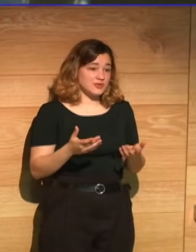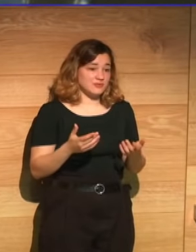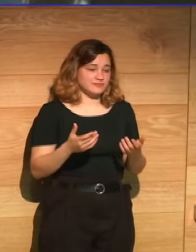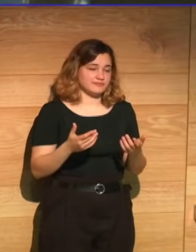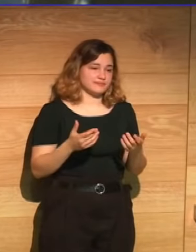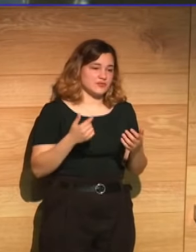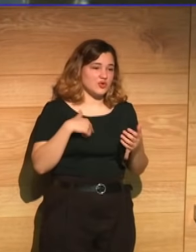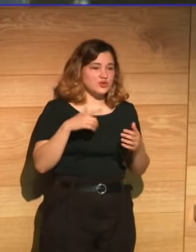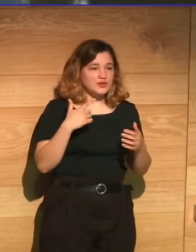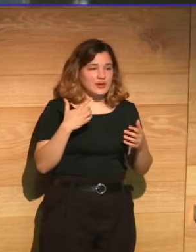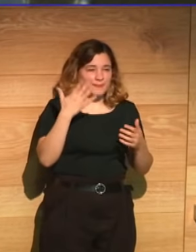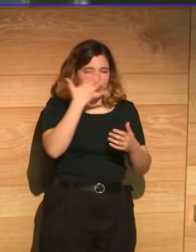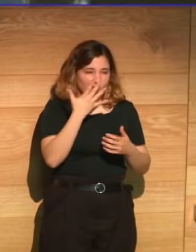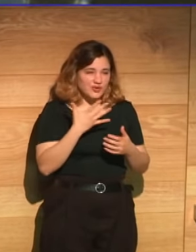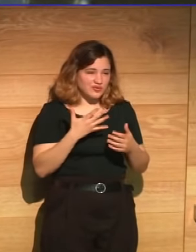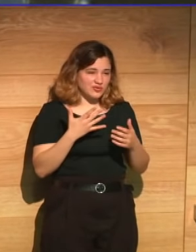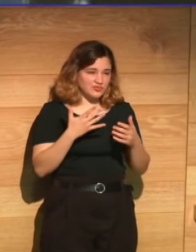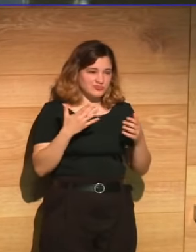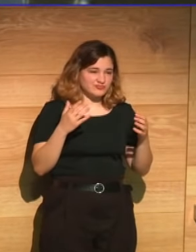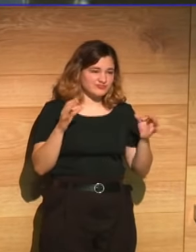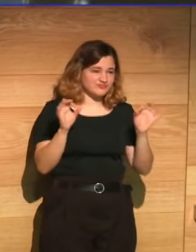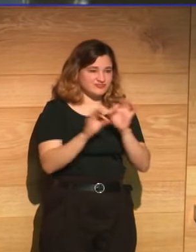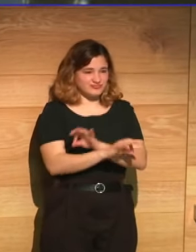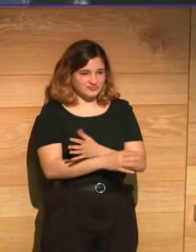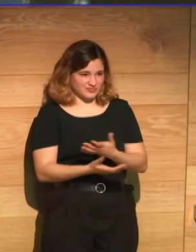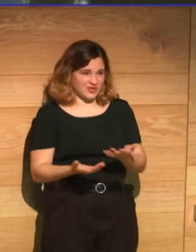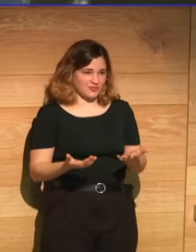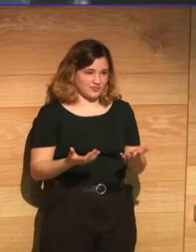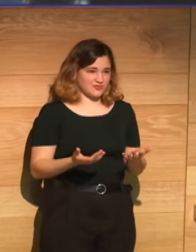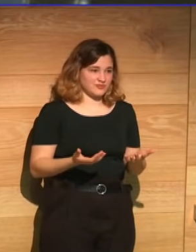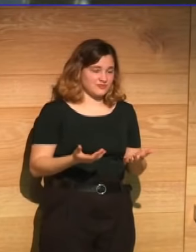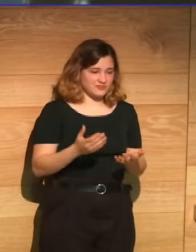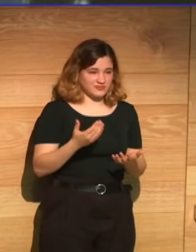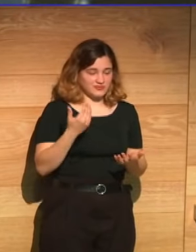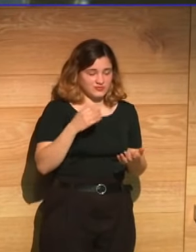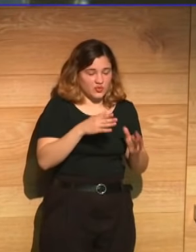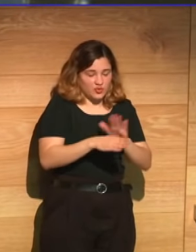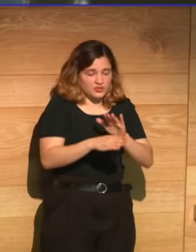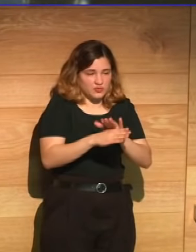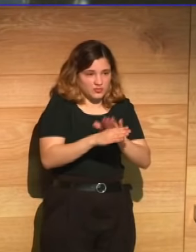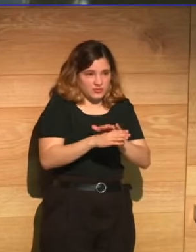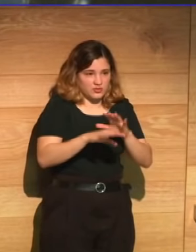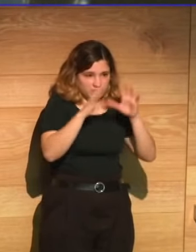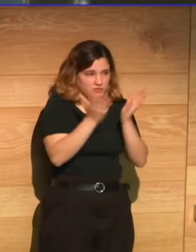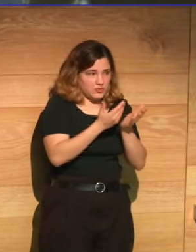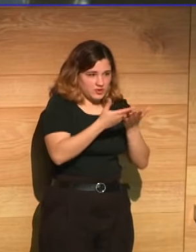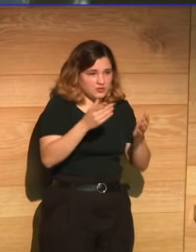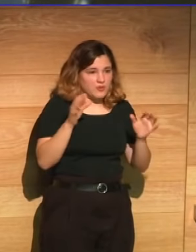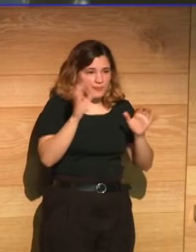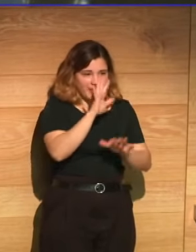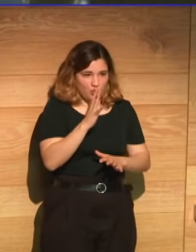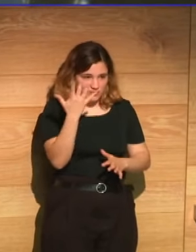de esos prejuicios un poco casposos que todavía tenemos, de los que se ha hablado, y también nos ponen en cuestión. Es